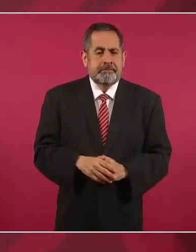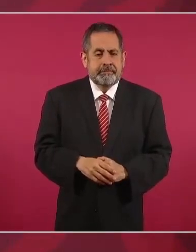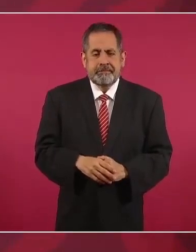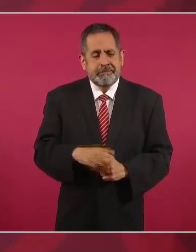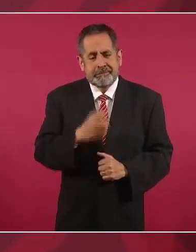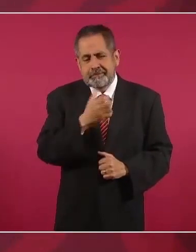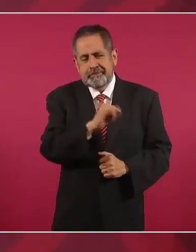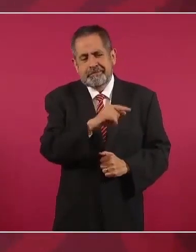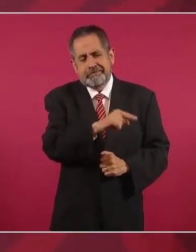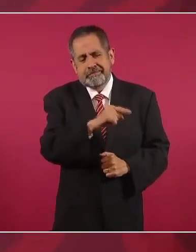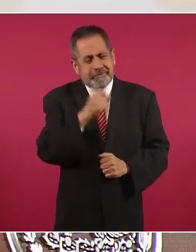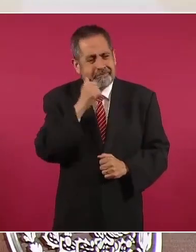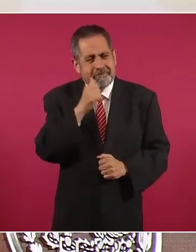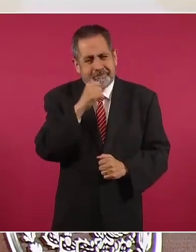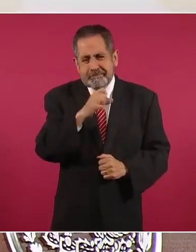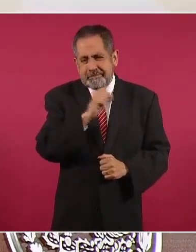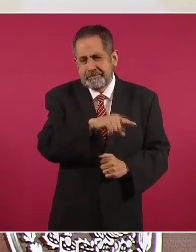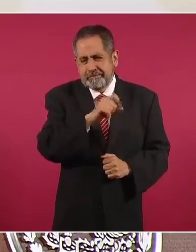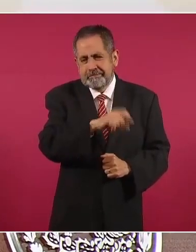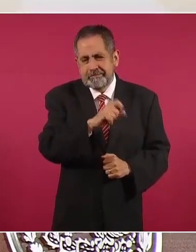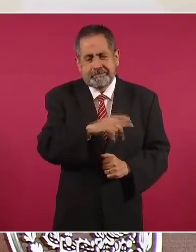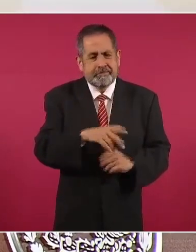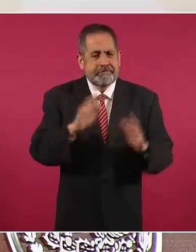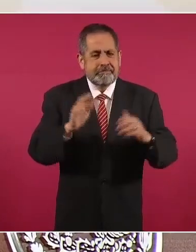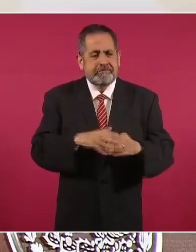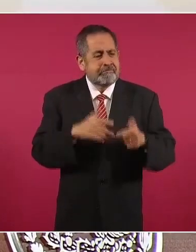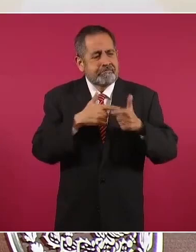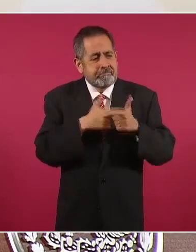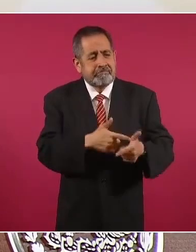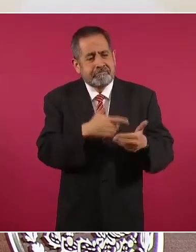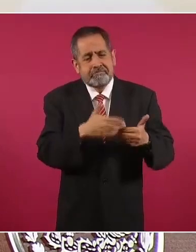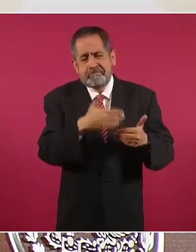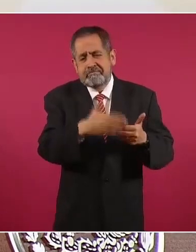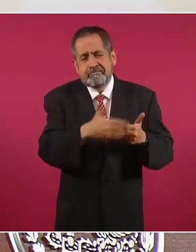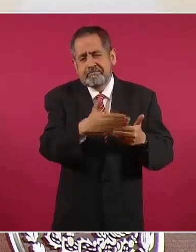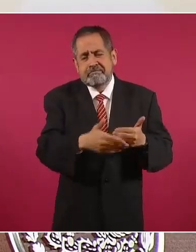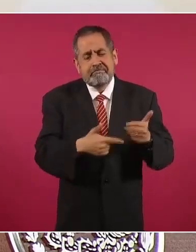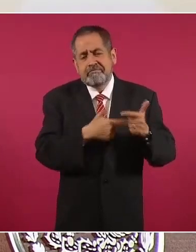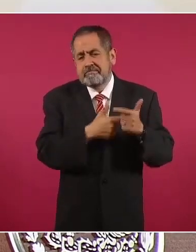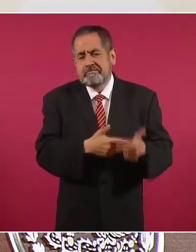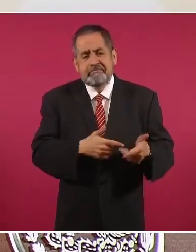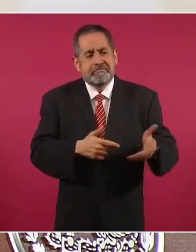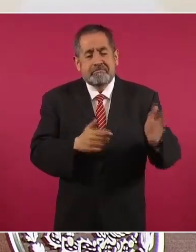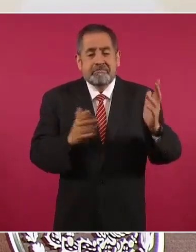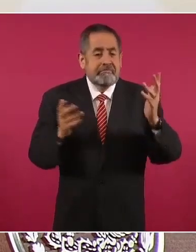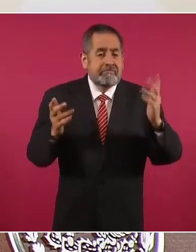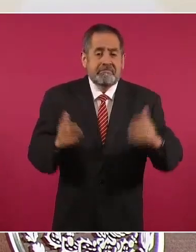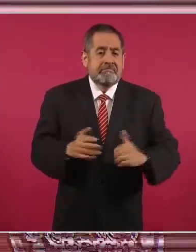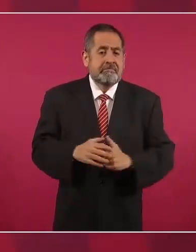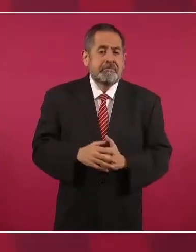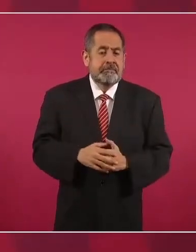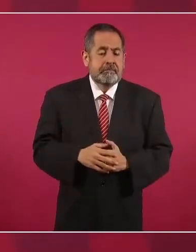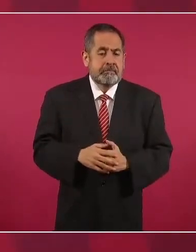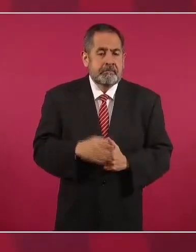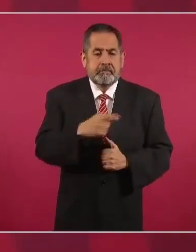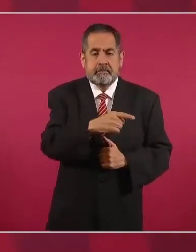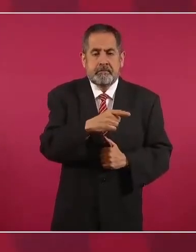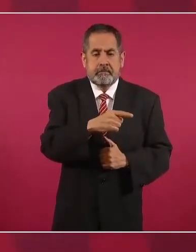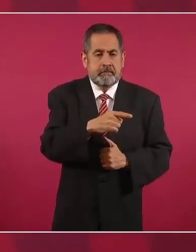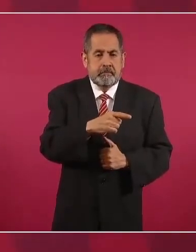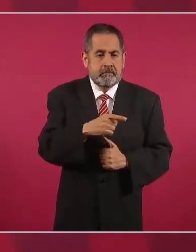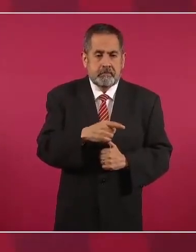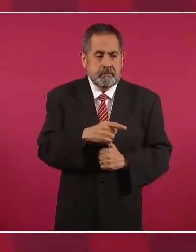así es esto, y van a seguir porque no les